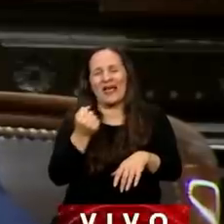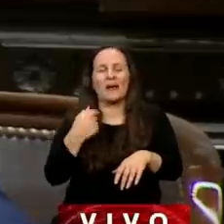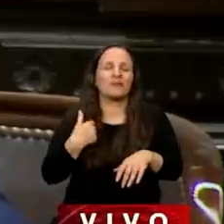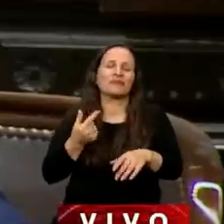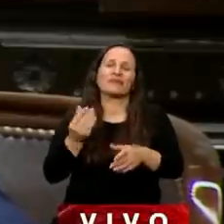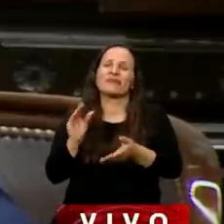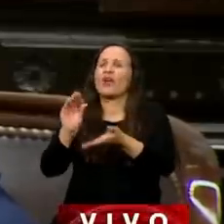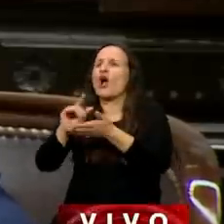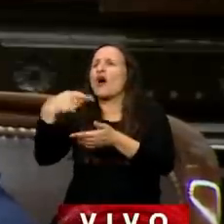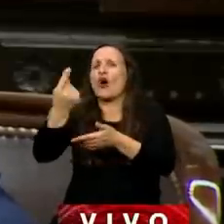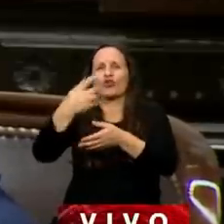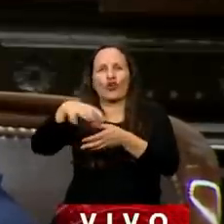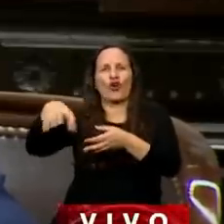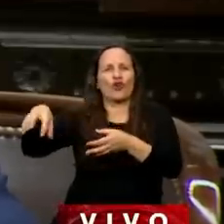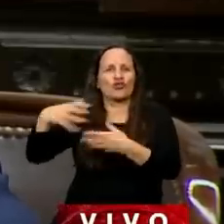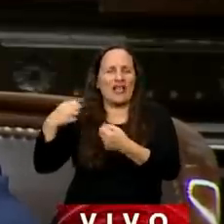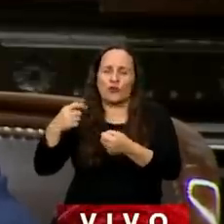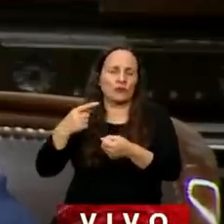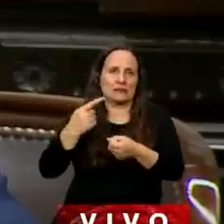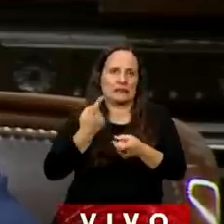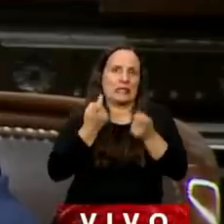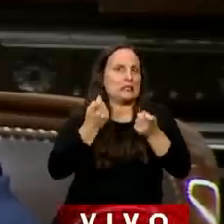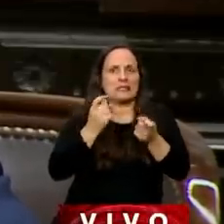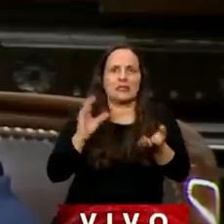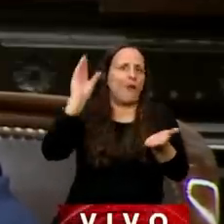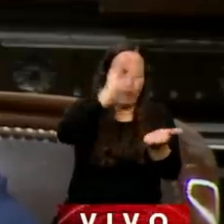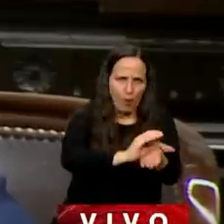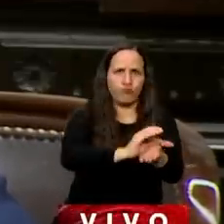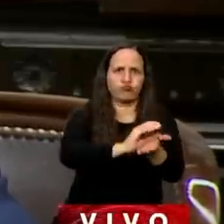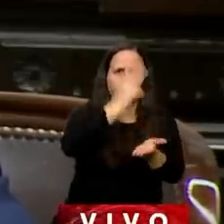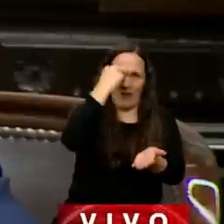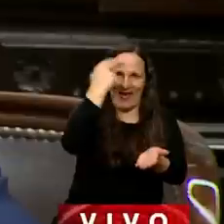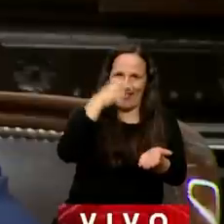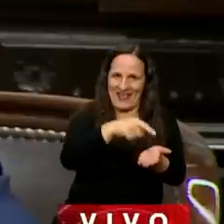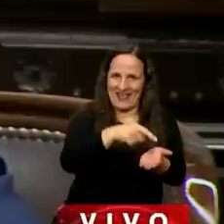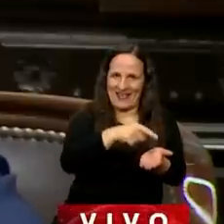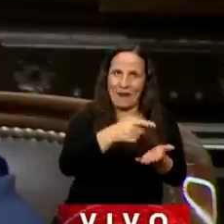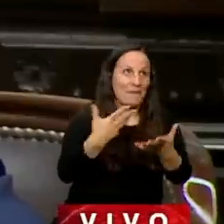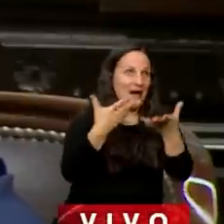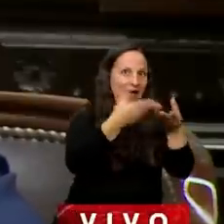en otras áreas de la salud. Necesitamos ayudar a que